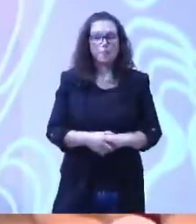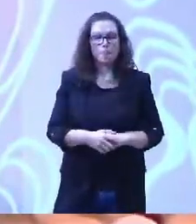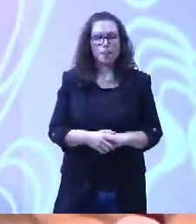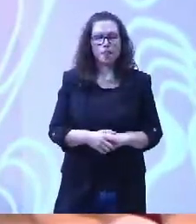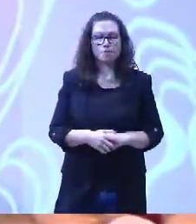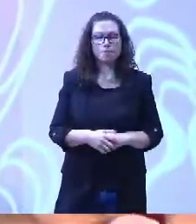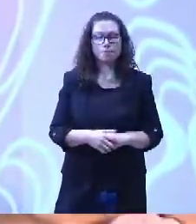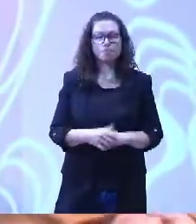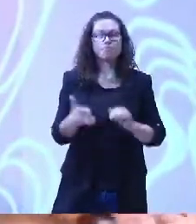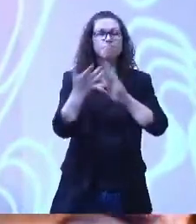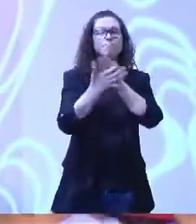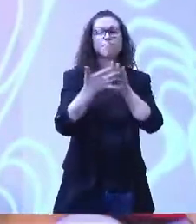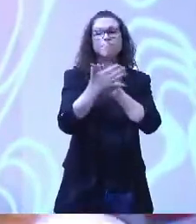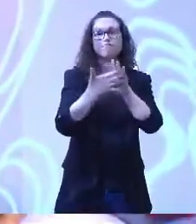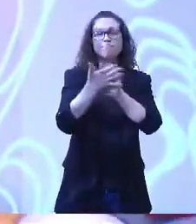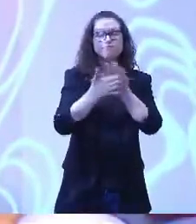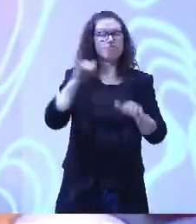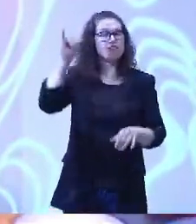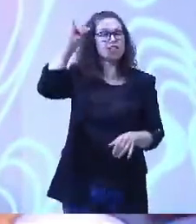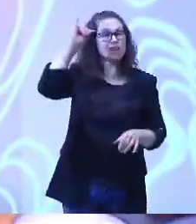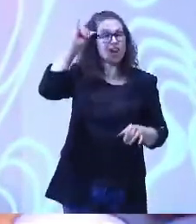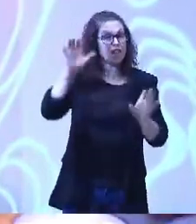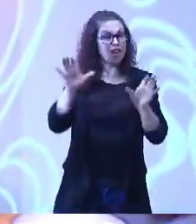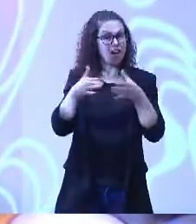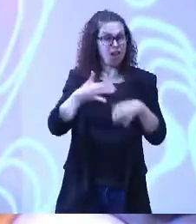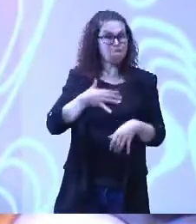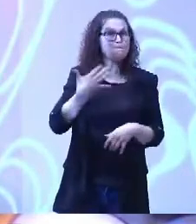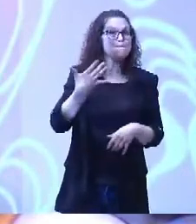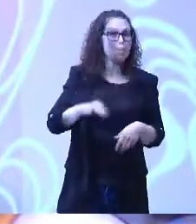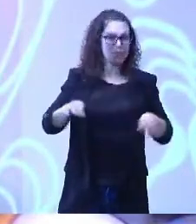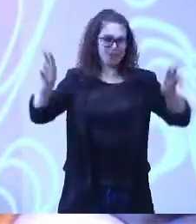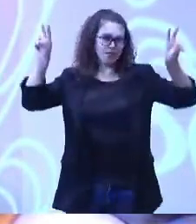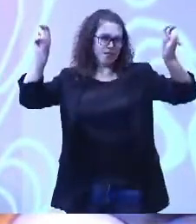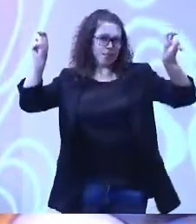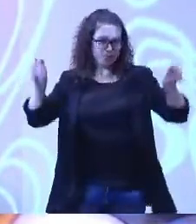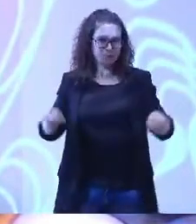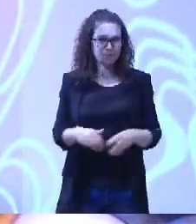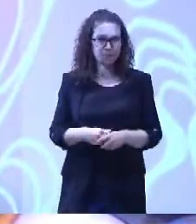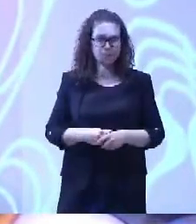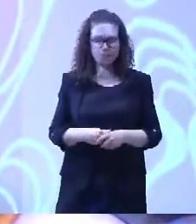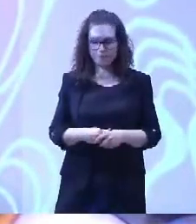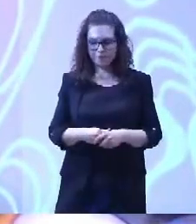de que la izquierda que puede, que es vuestro lema,